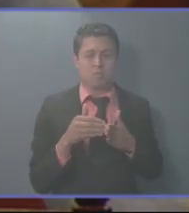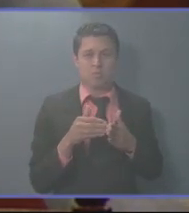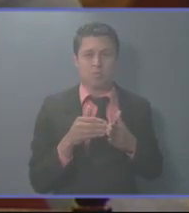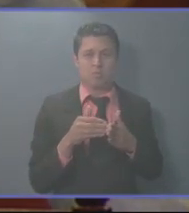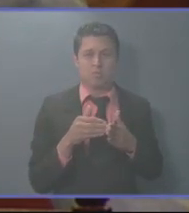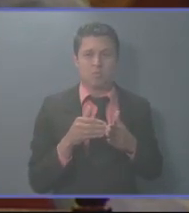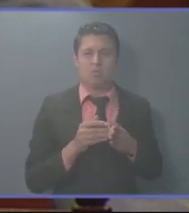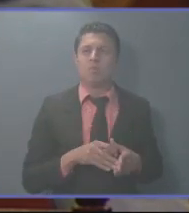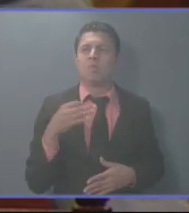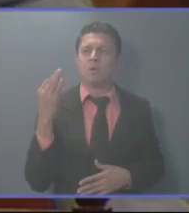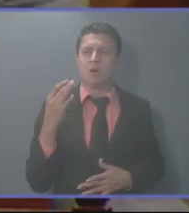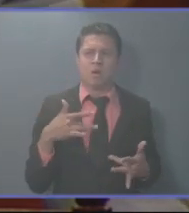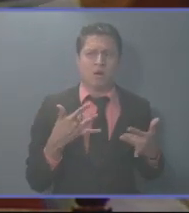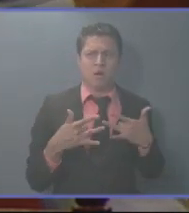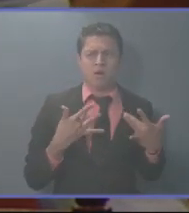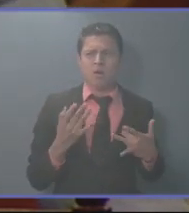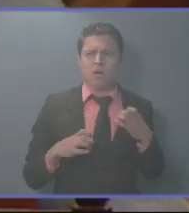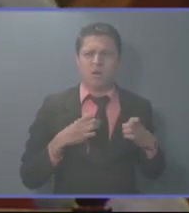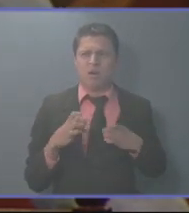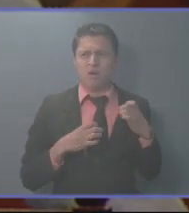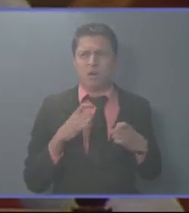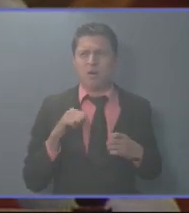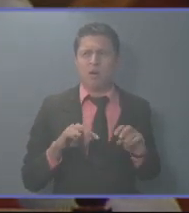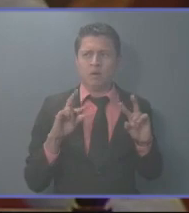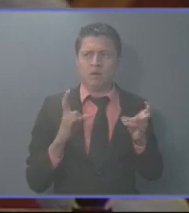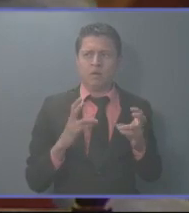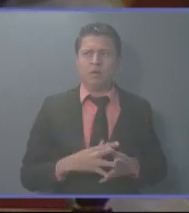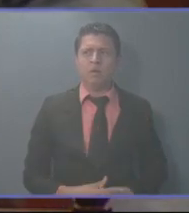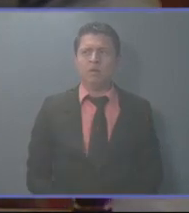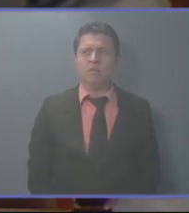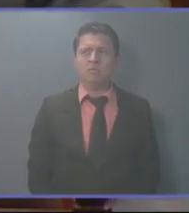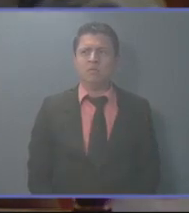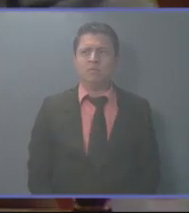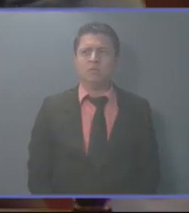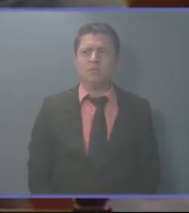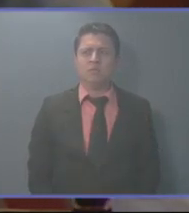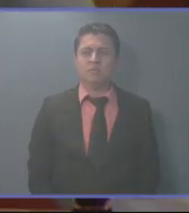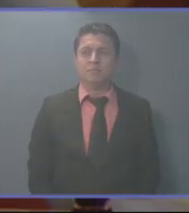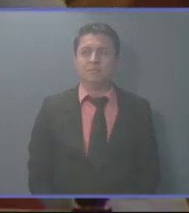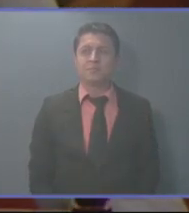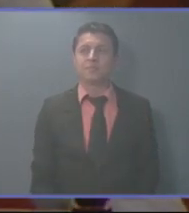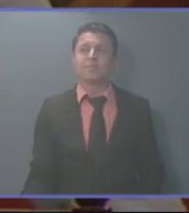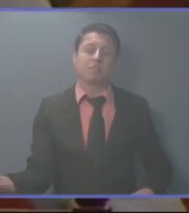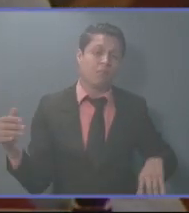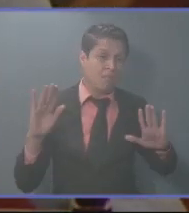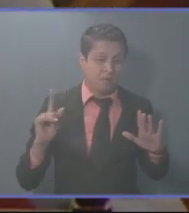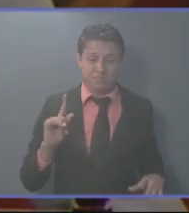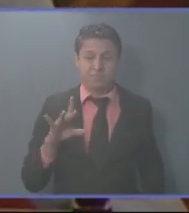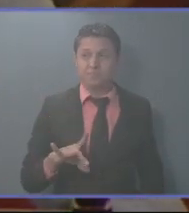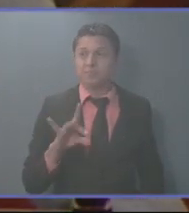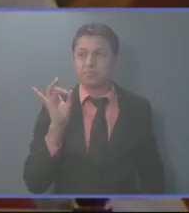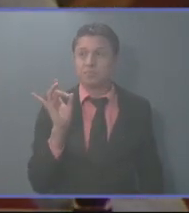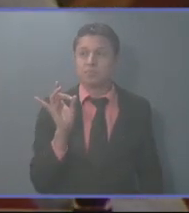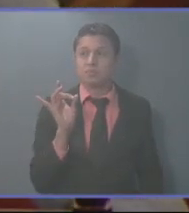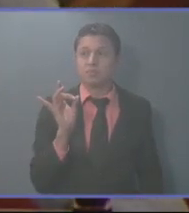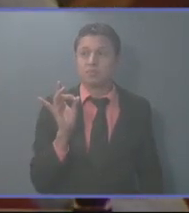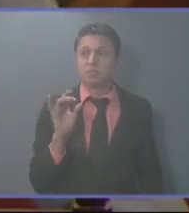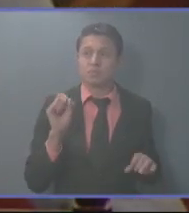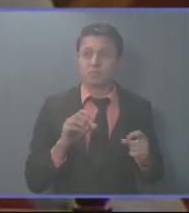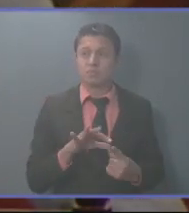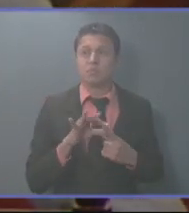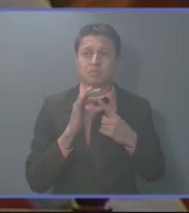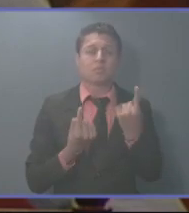que tenía sentimientos encontrados, pero no encontré que podía